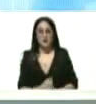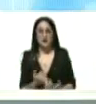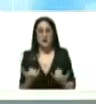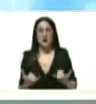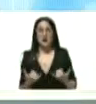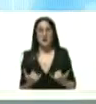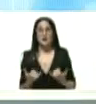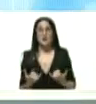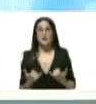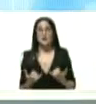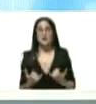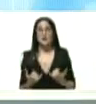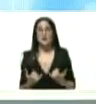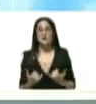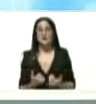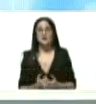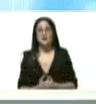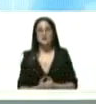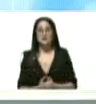abrir